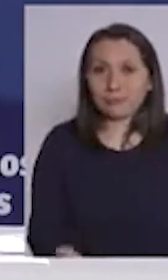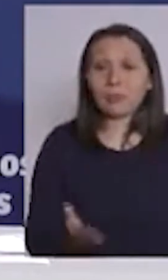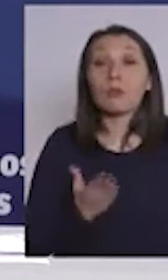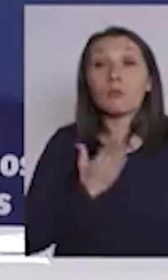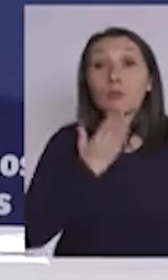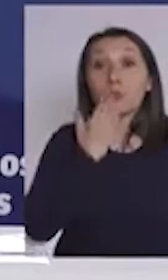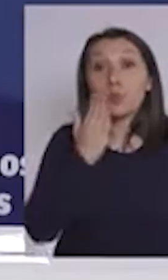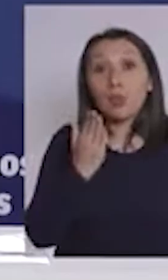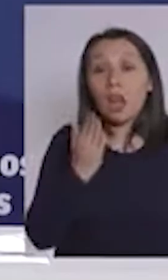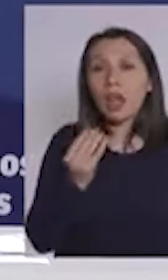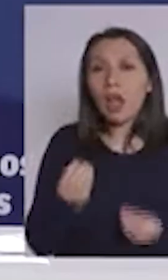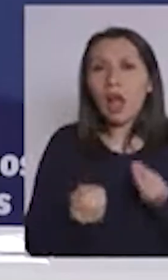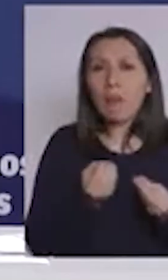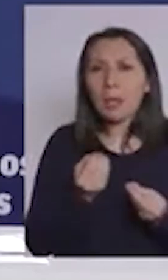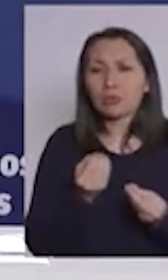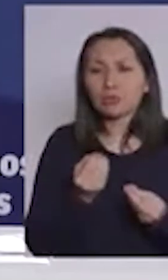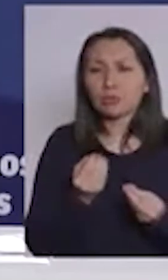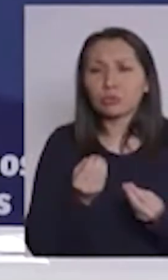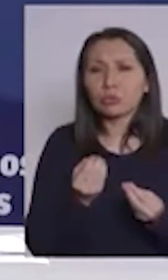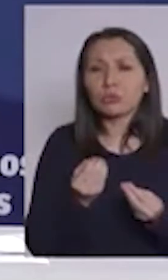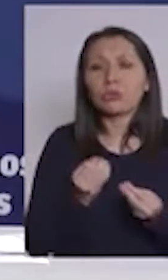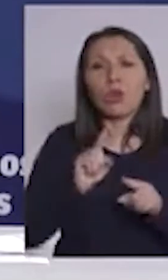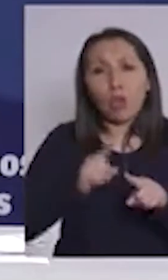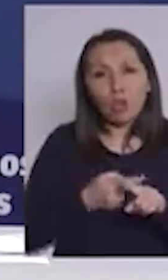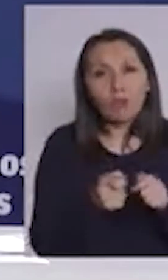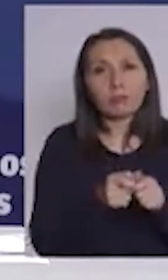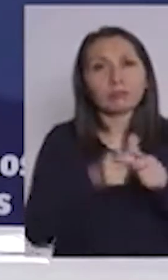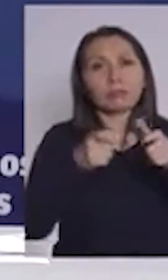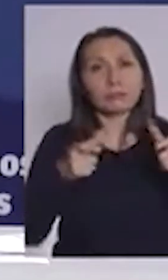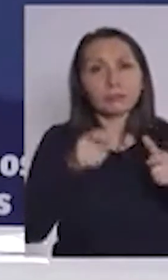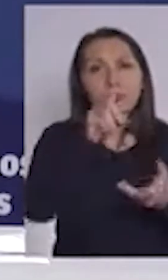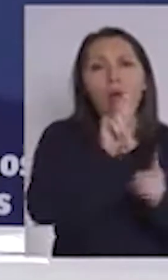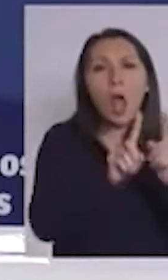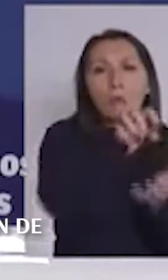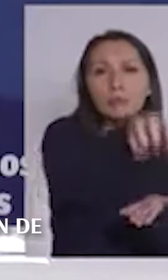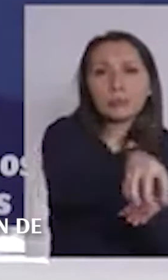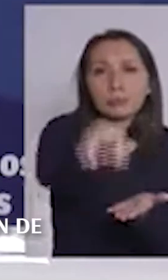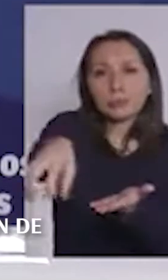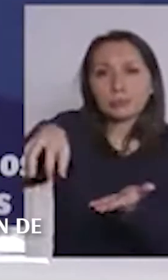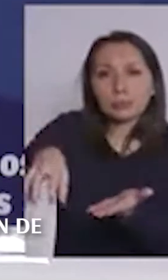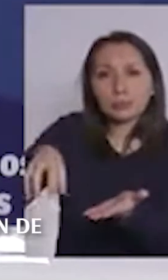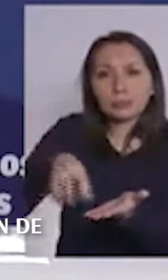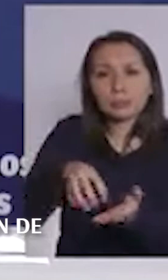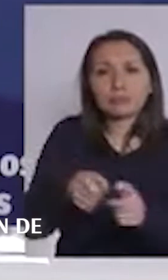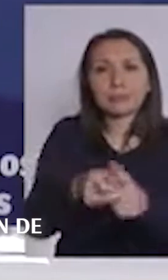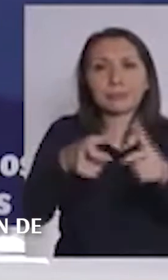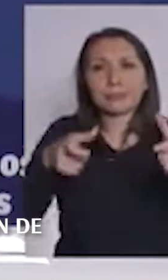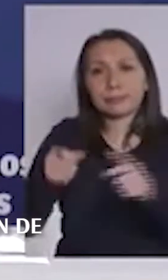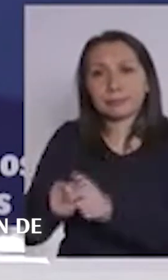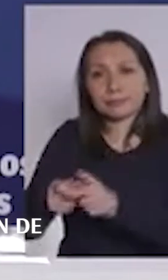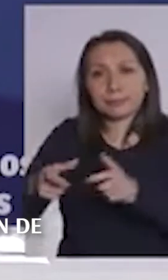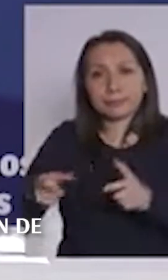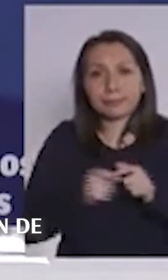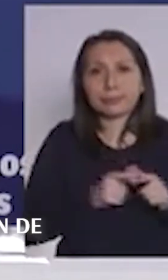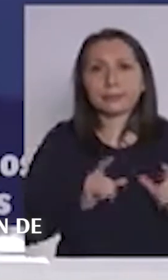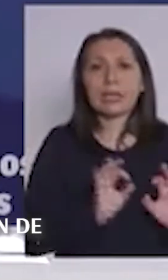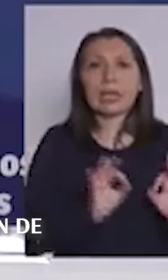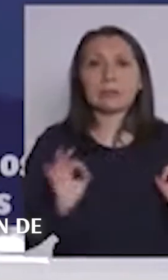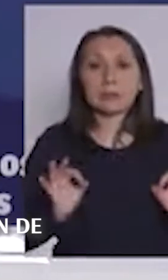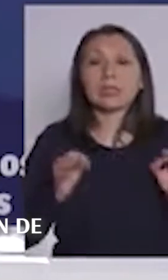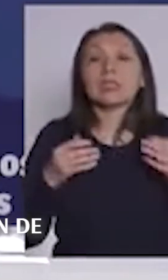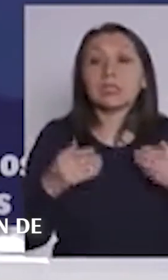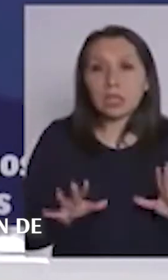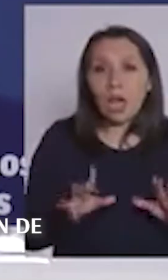puntarenas lo que tuvimos fueron brotes localizados en algunos lugares especiales que ya